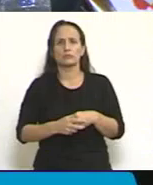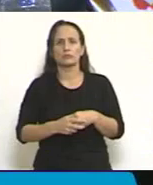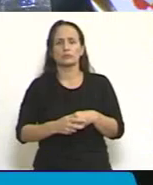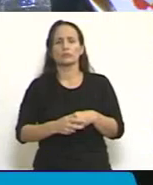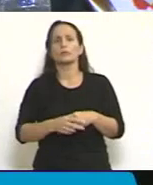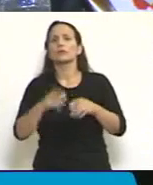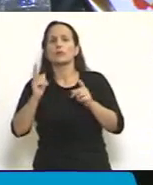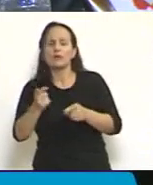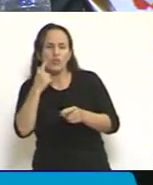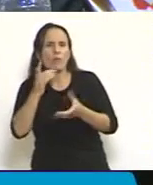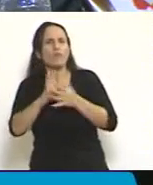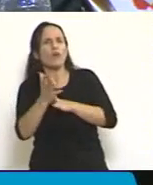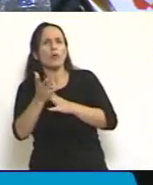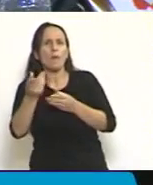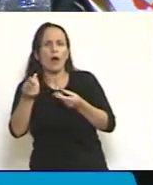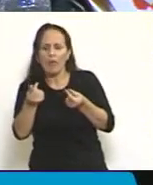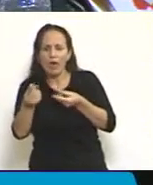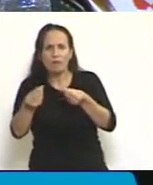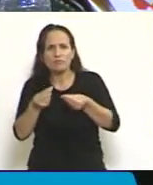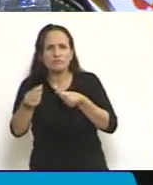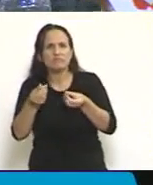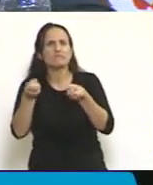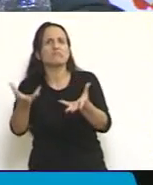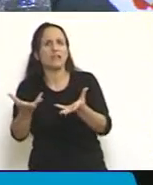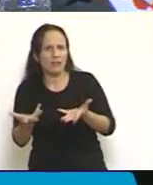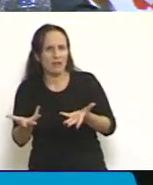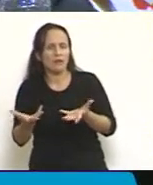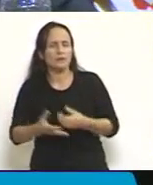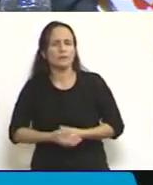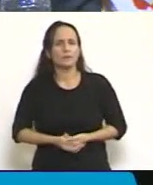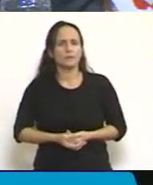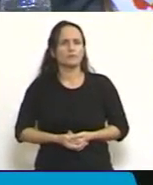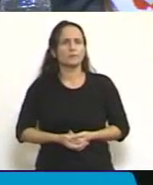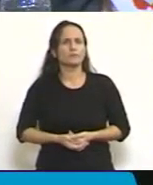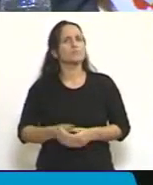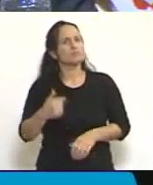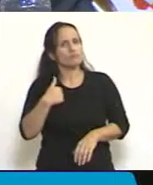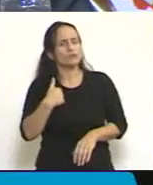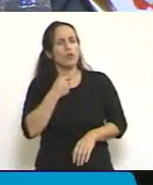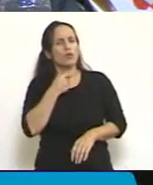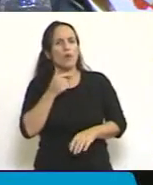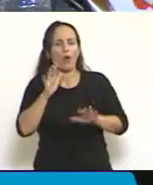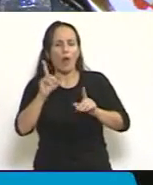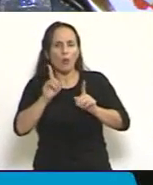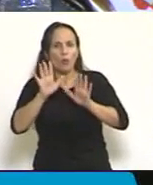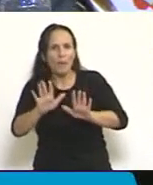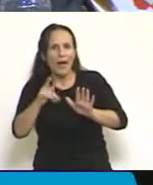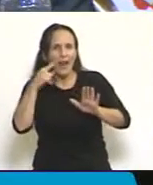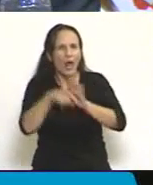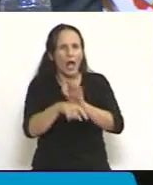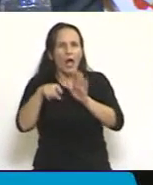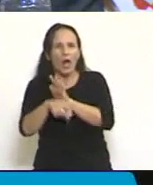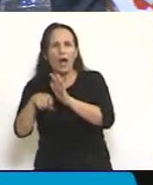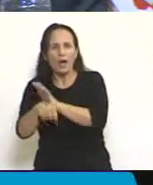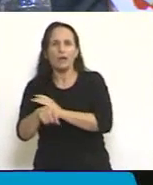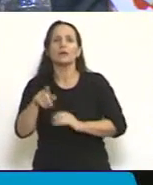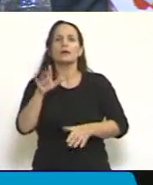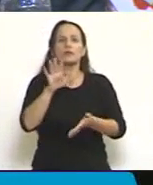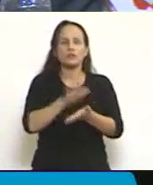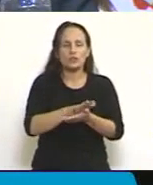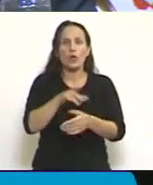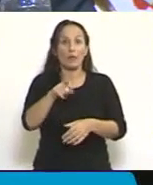que cuando se analiza la cuenta de inversión correspondiente a un determinado ejercicio, también ese análisis